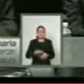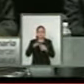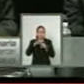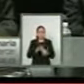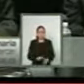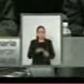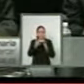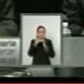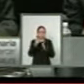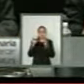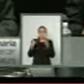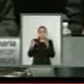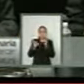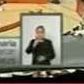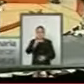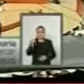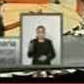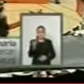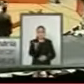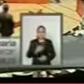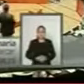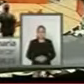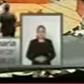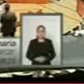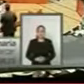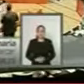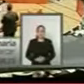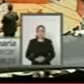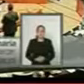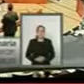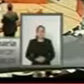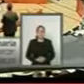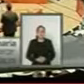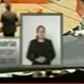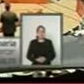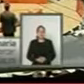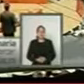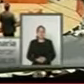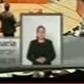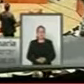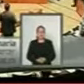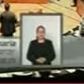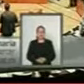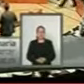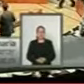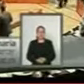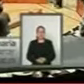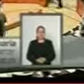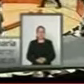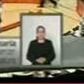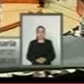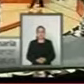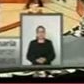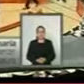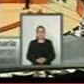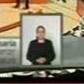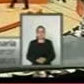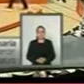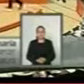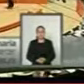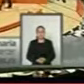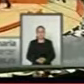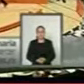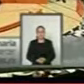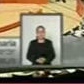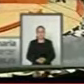el debate hasta en tanto no se cambie el mecanismo que fue aprobado por la Junta de Coordinación Política para entrarle al tema